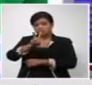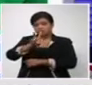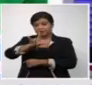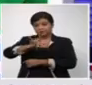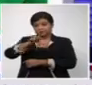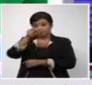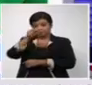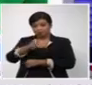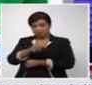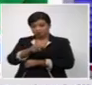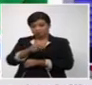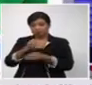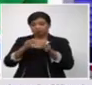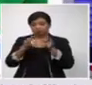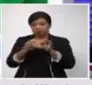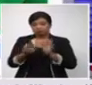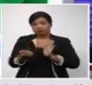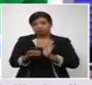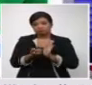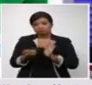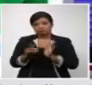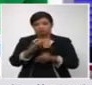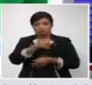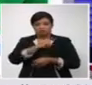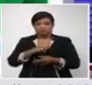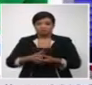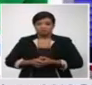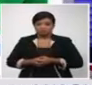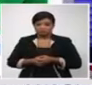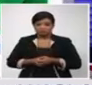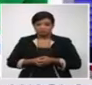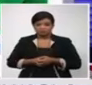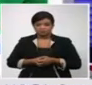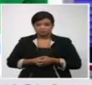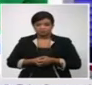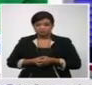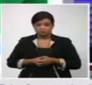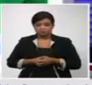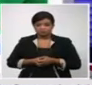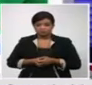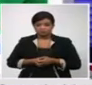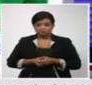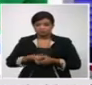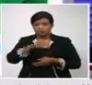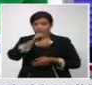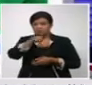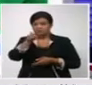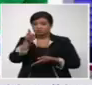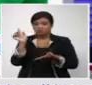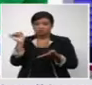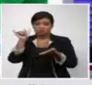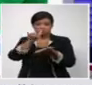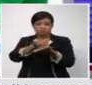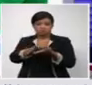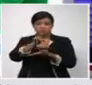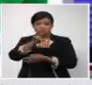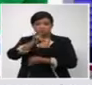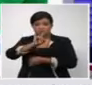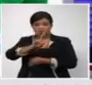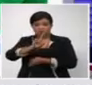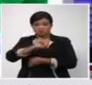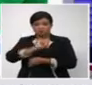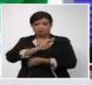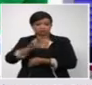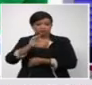se diagnosticaron en el día de ayer. Los casos importados, 19, como ya habíamos